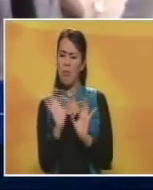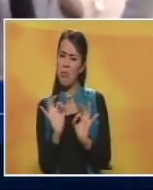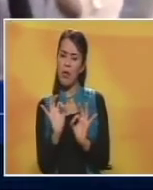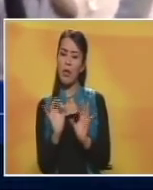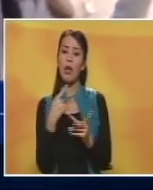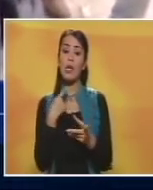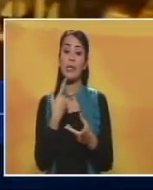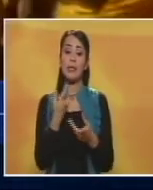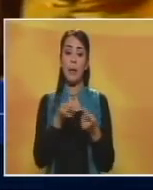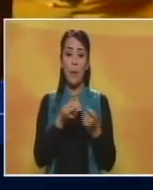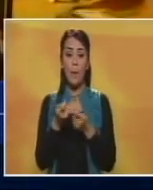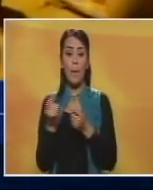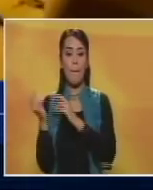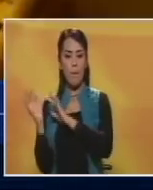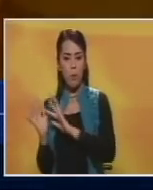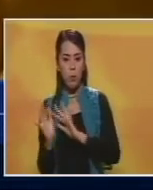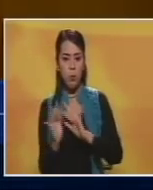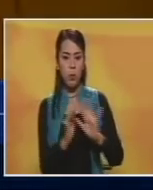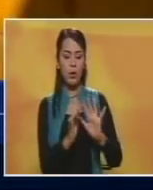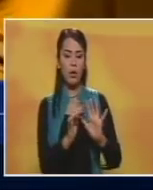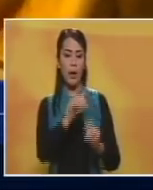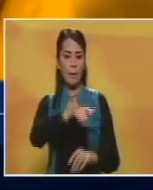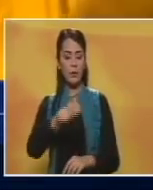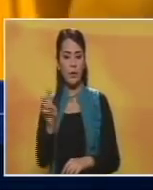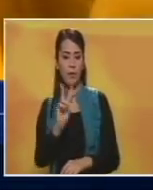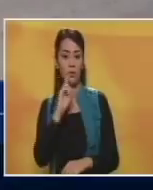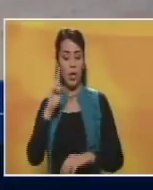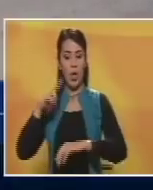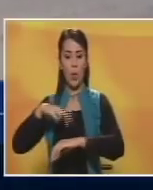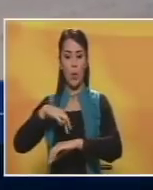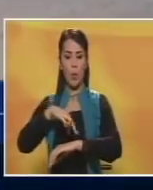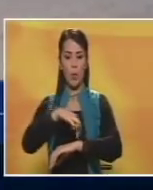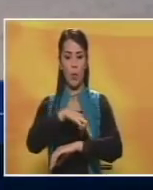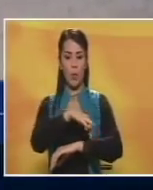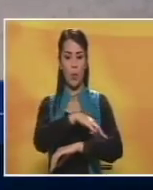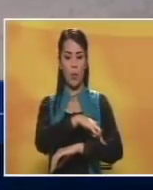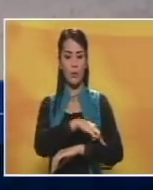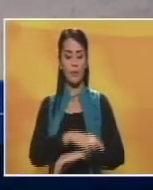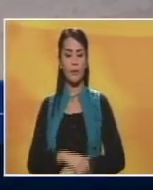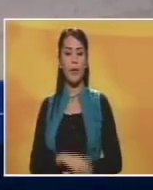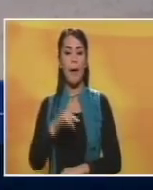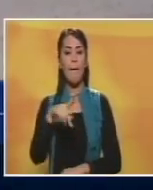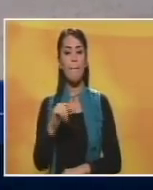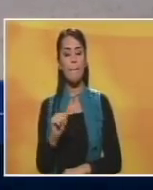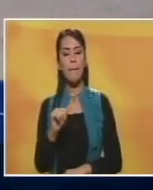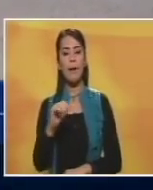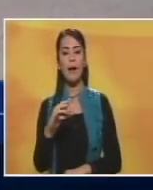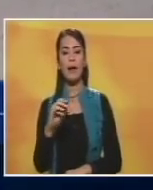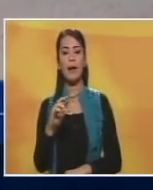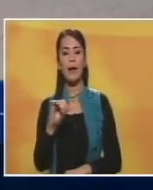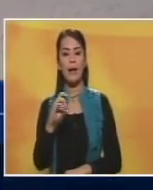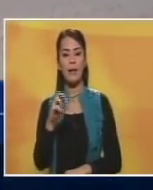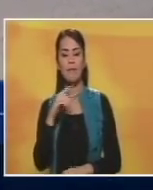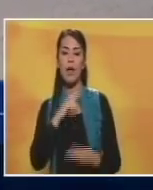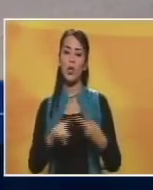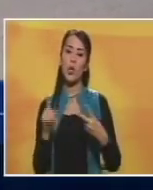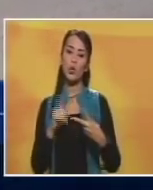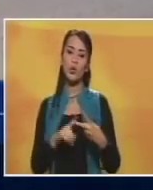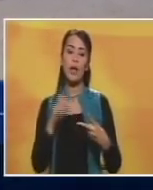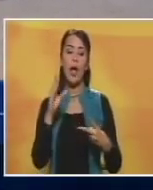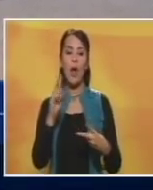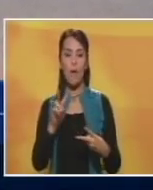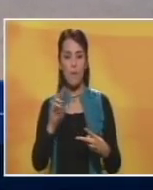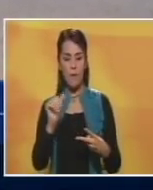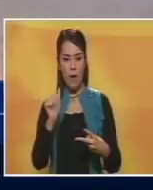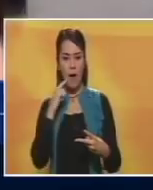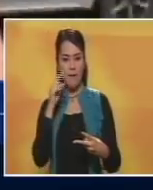masivo por parte de los venezolanos. Muchos de ellos caminan no solamente hasta Pacaraima, pero también llegan hasta Boavista, que es una de las